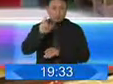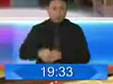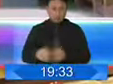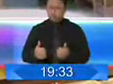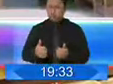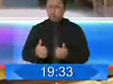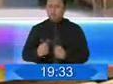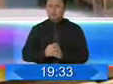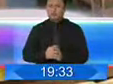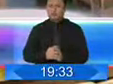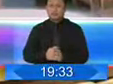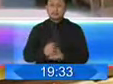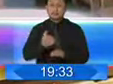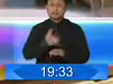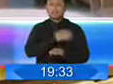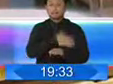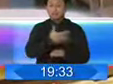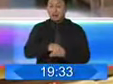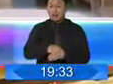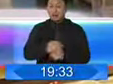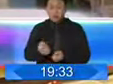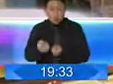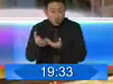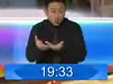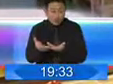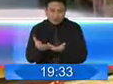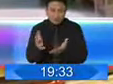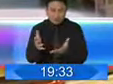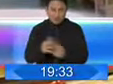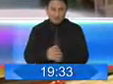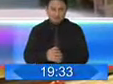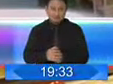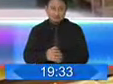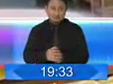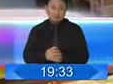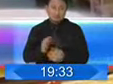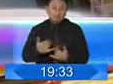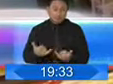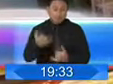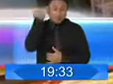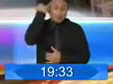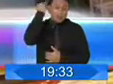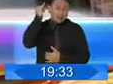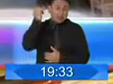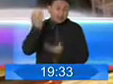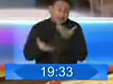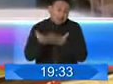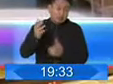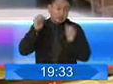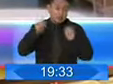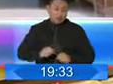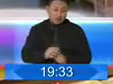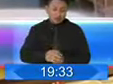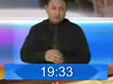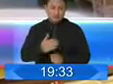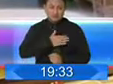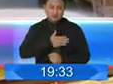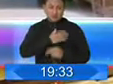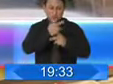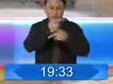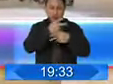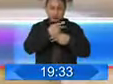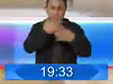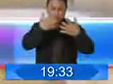No la hemos sabido explotar. La idea sería de que todo lo que nosotros tenemos